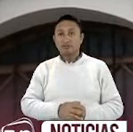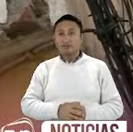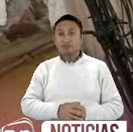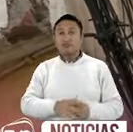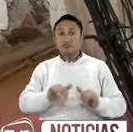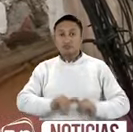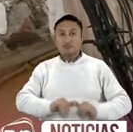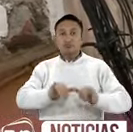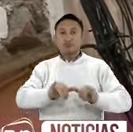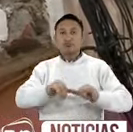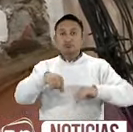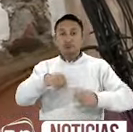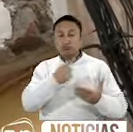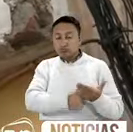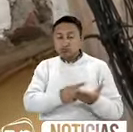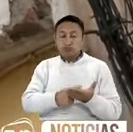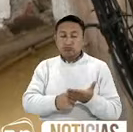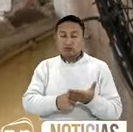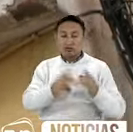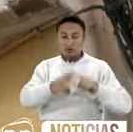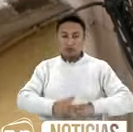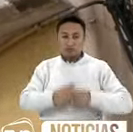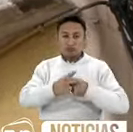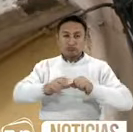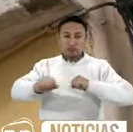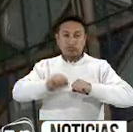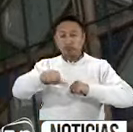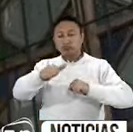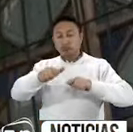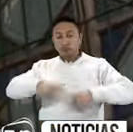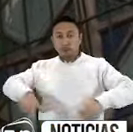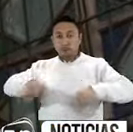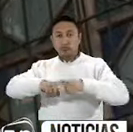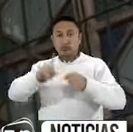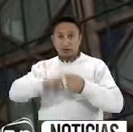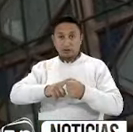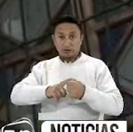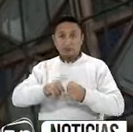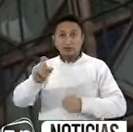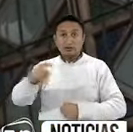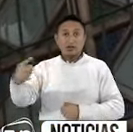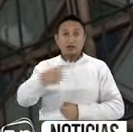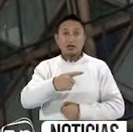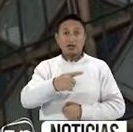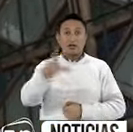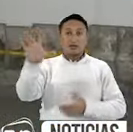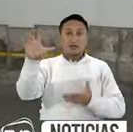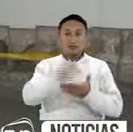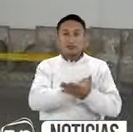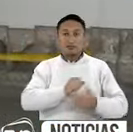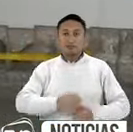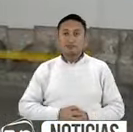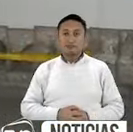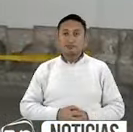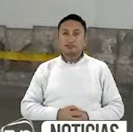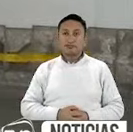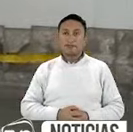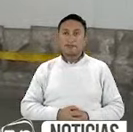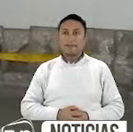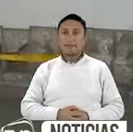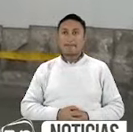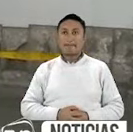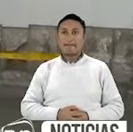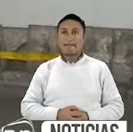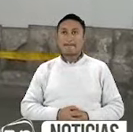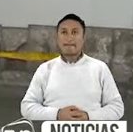se mantendrán las mesas de trabajo para iniciar los operativos en otras partes de la urbe que necesitan una intervención urgente, informó